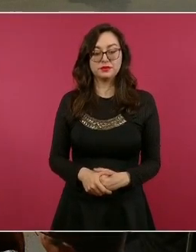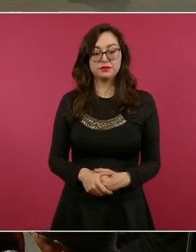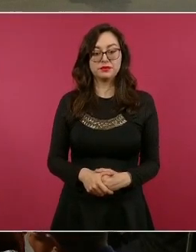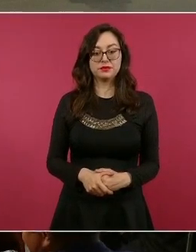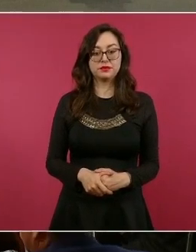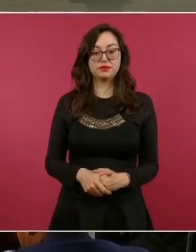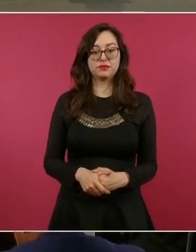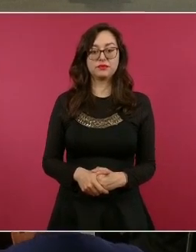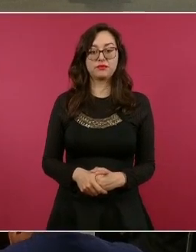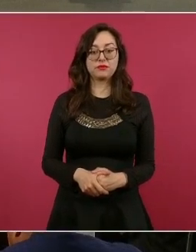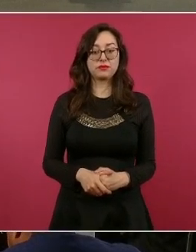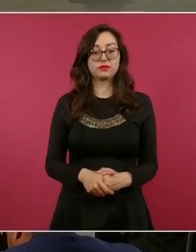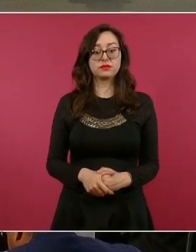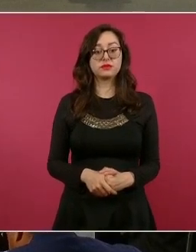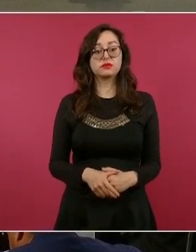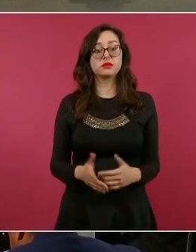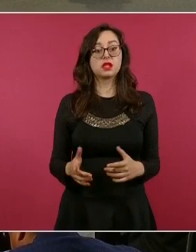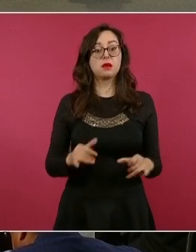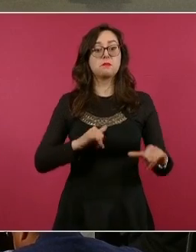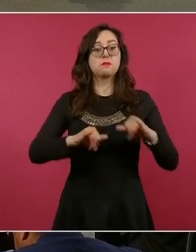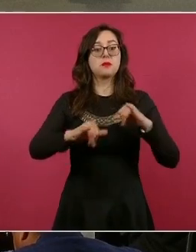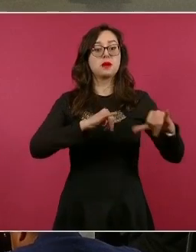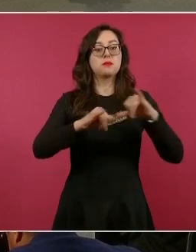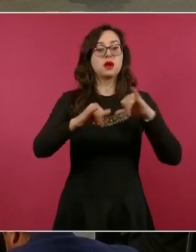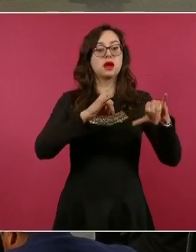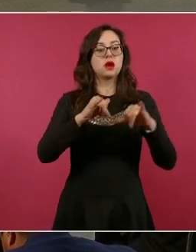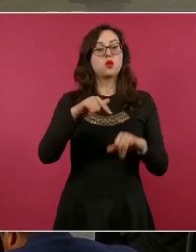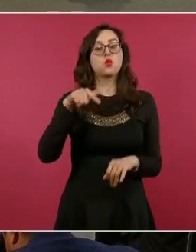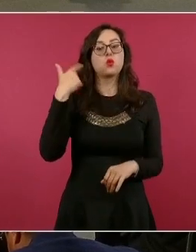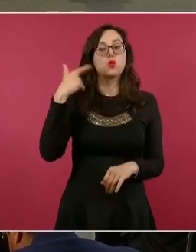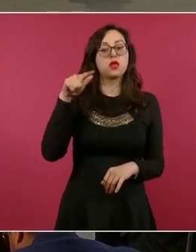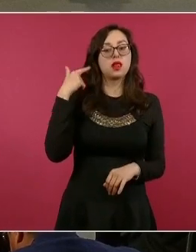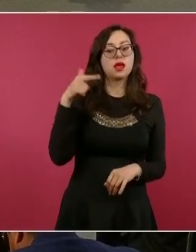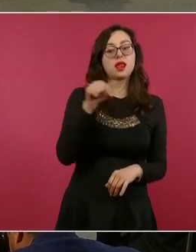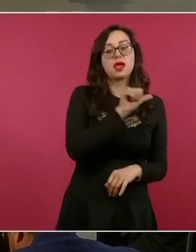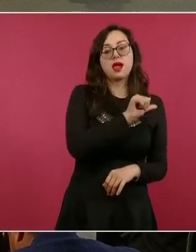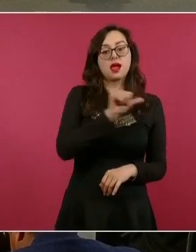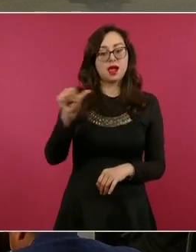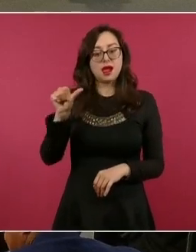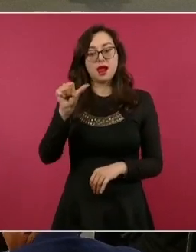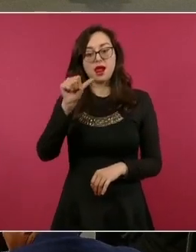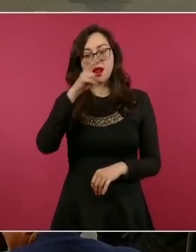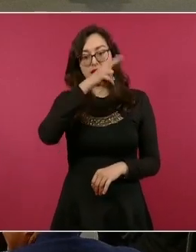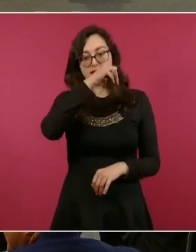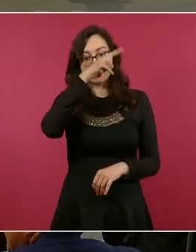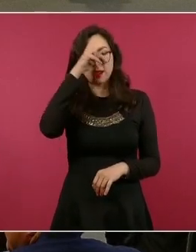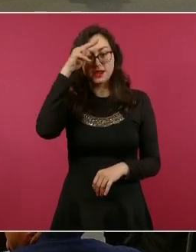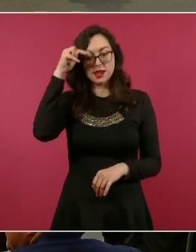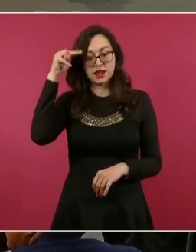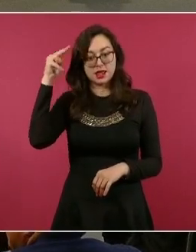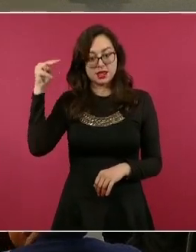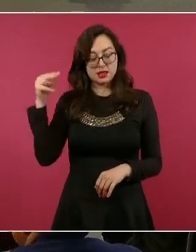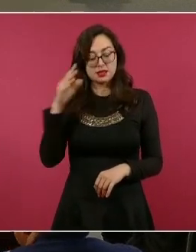de Guadalajara a Nayarit. Es la Riviera